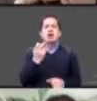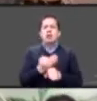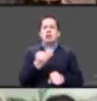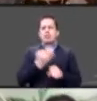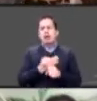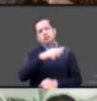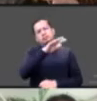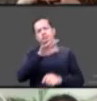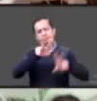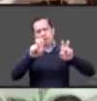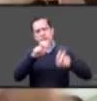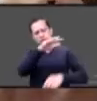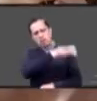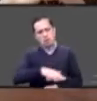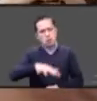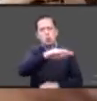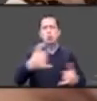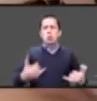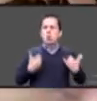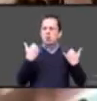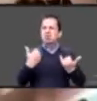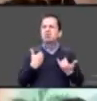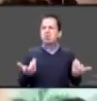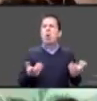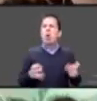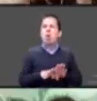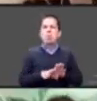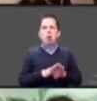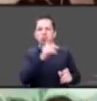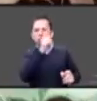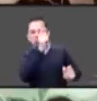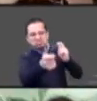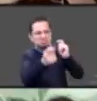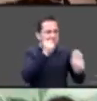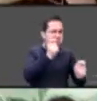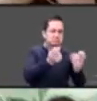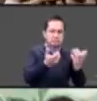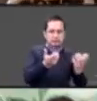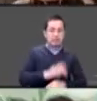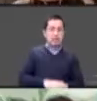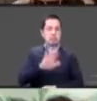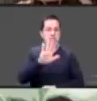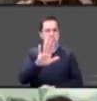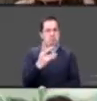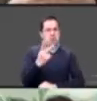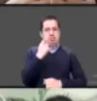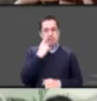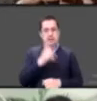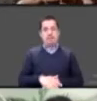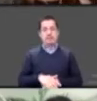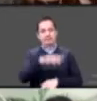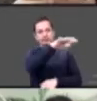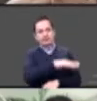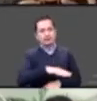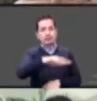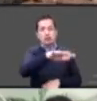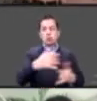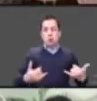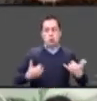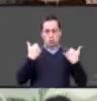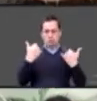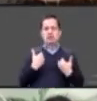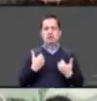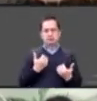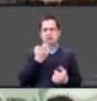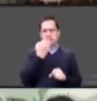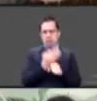quiero destacar es que las juventudes tienen un concepto o enfrentan una problemática muy particular y también pasa por